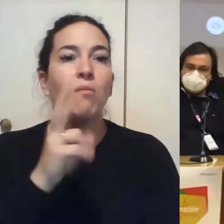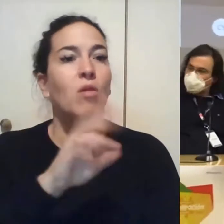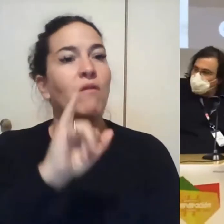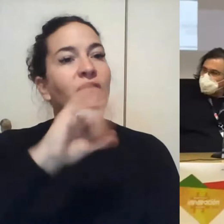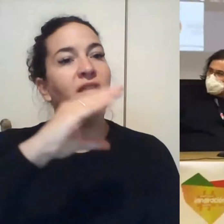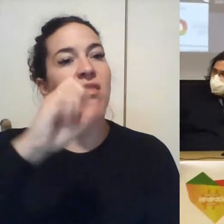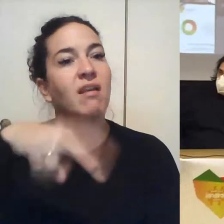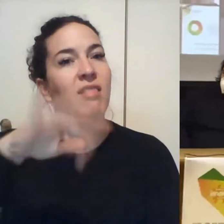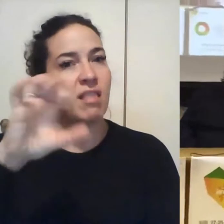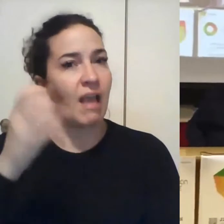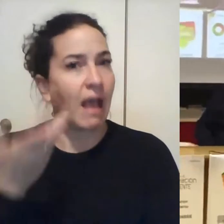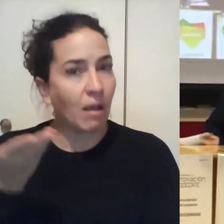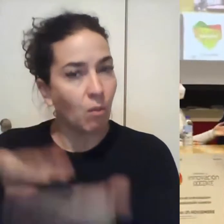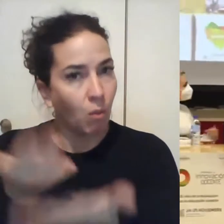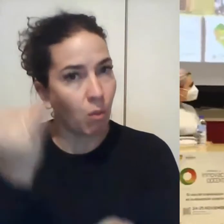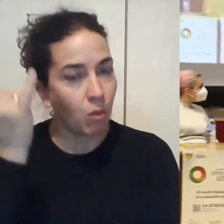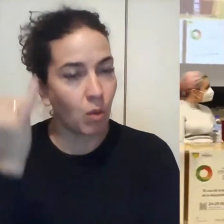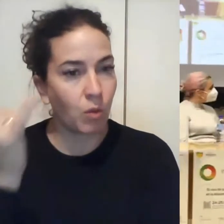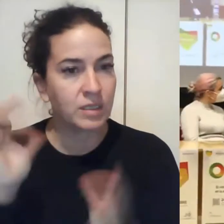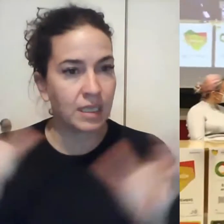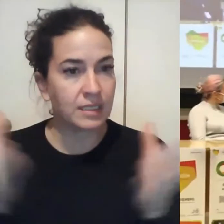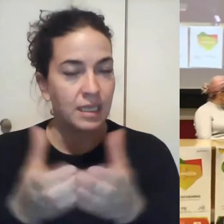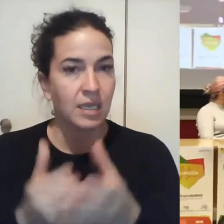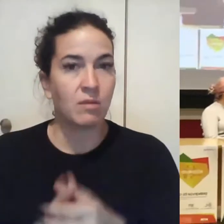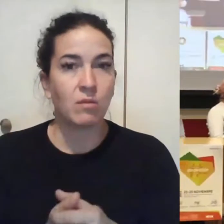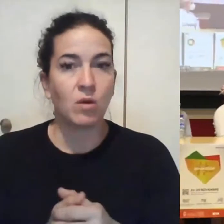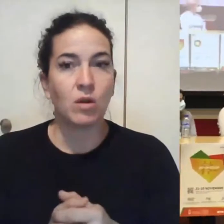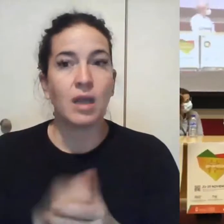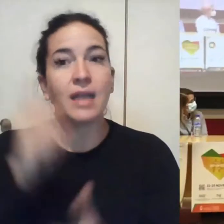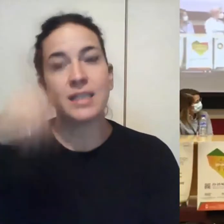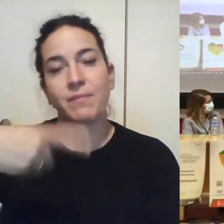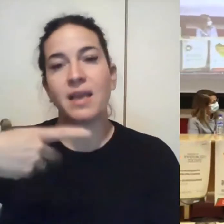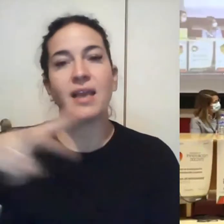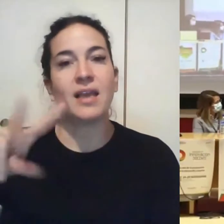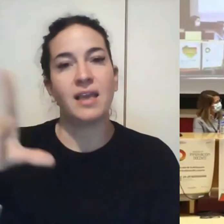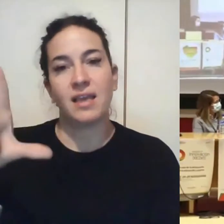planteado propuestas en esa dirección, y también Guillermo.